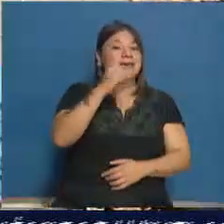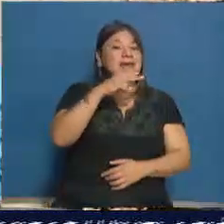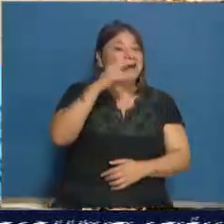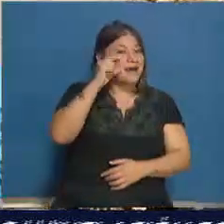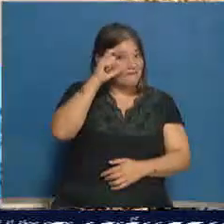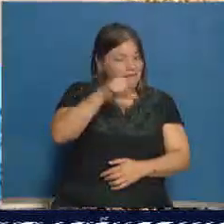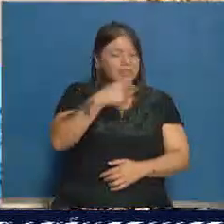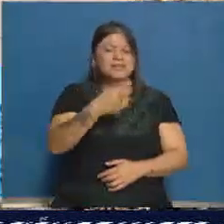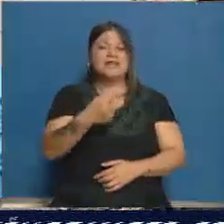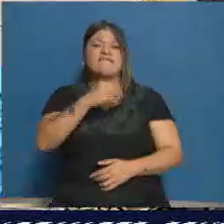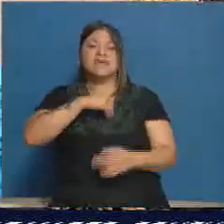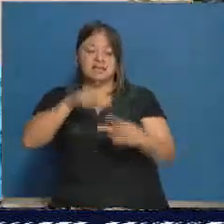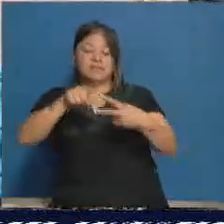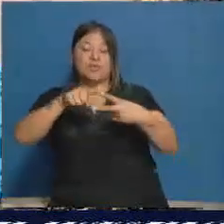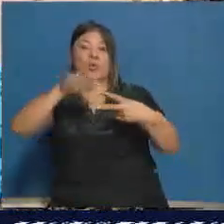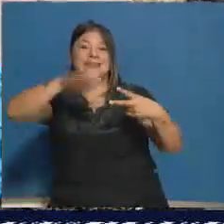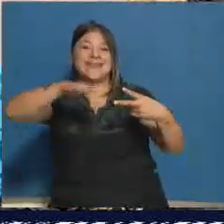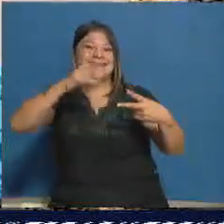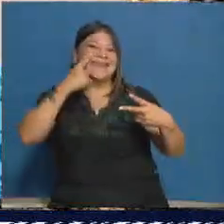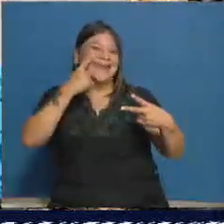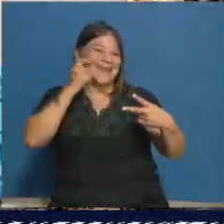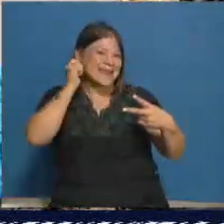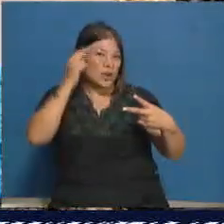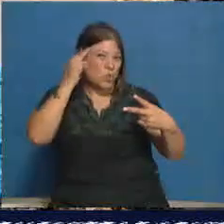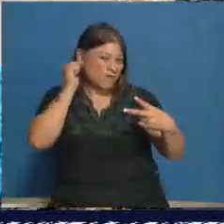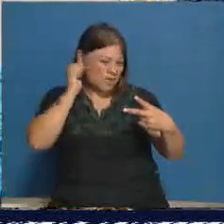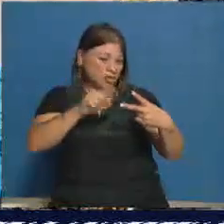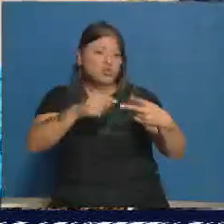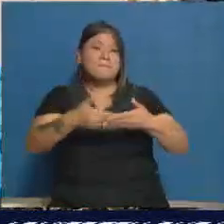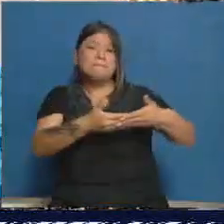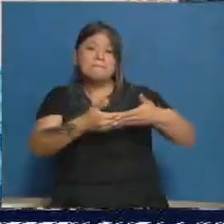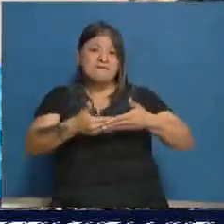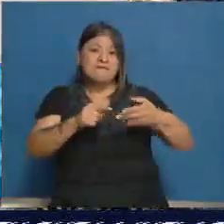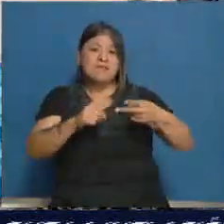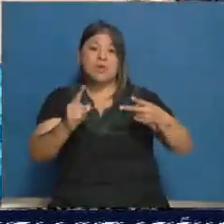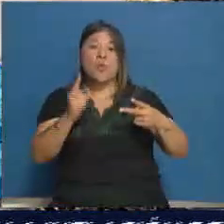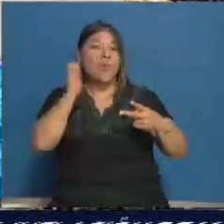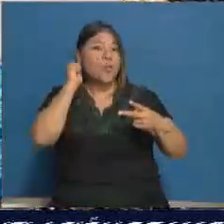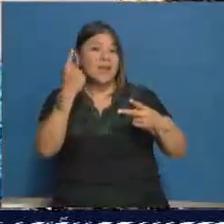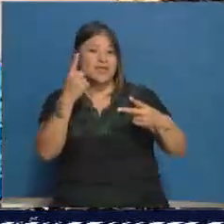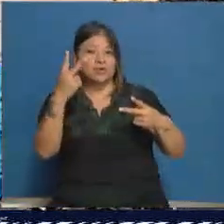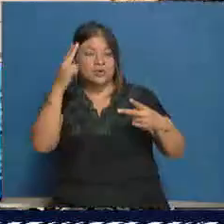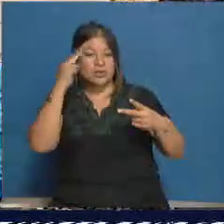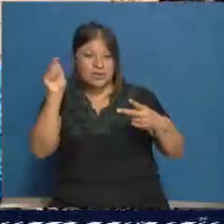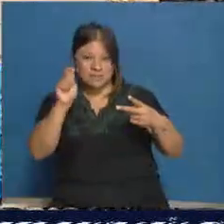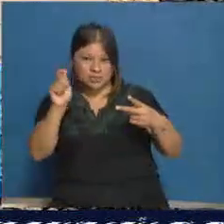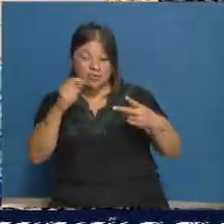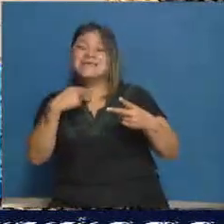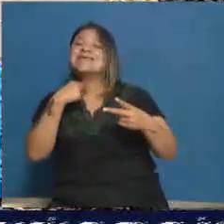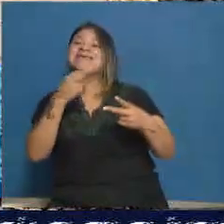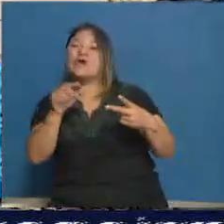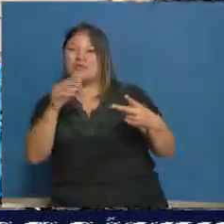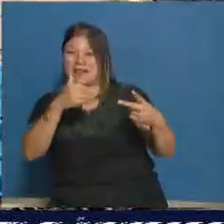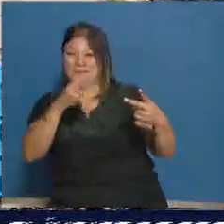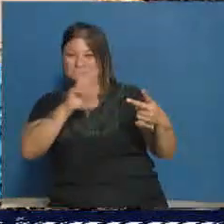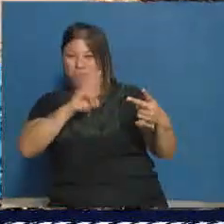de 9 años, que es hijo del detenido, y un bebé de 1 año y 9 meses, hijo de la acusada. Ambos menores